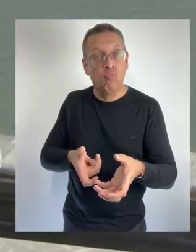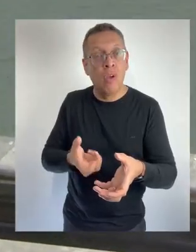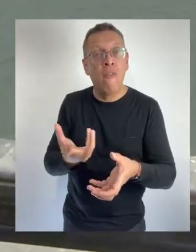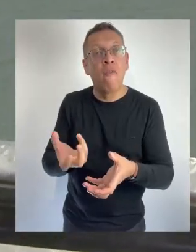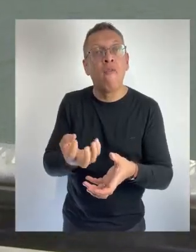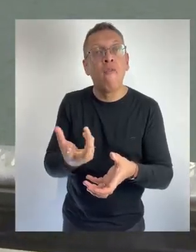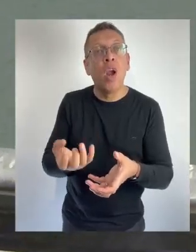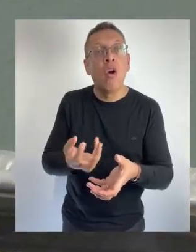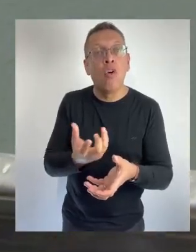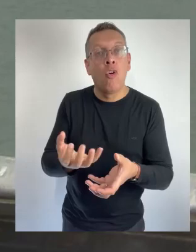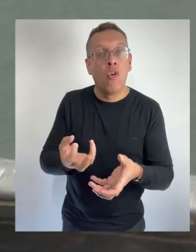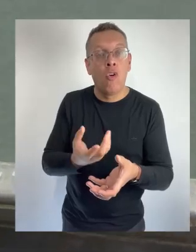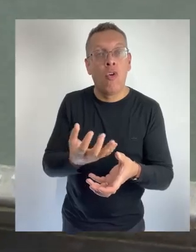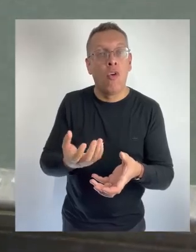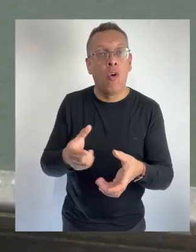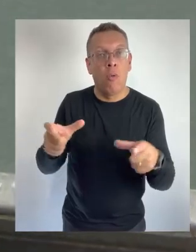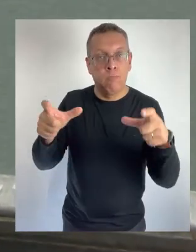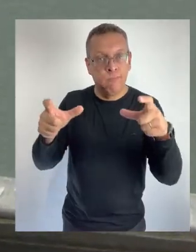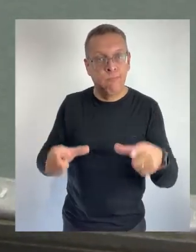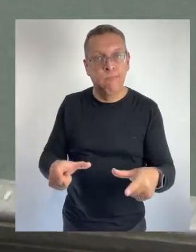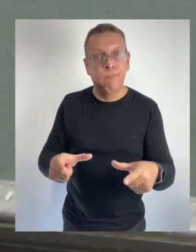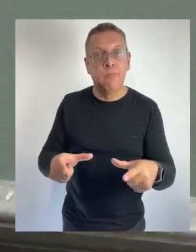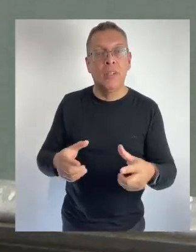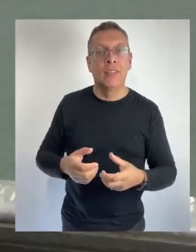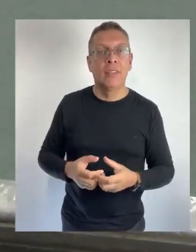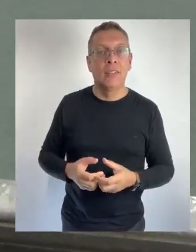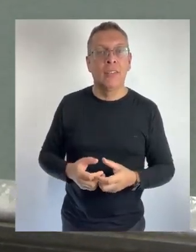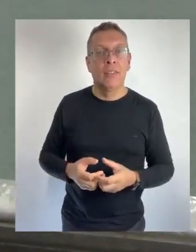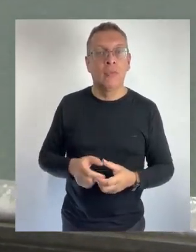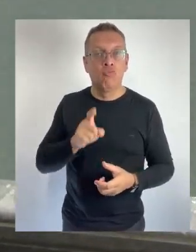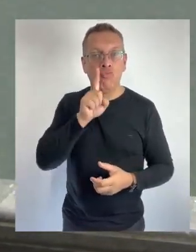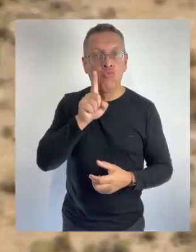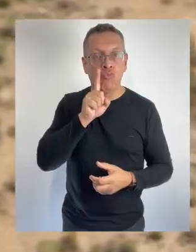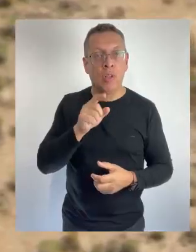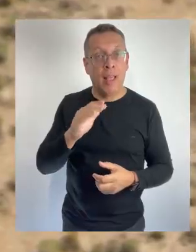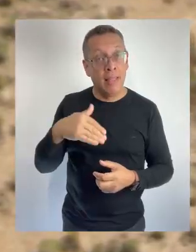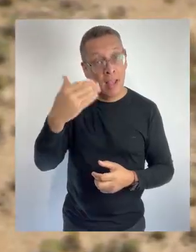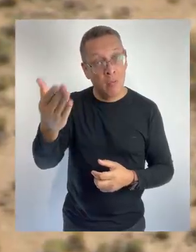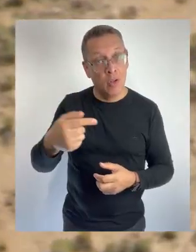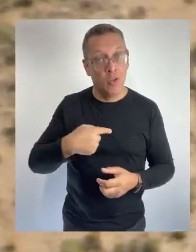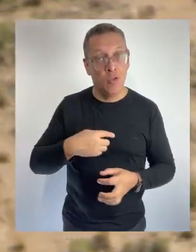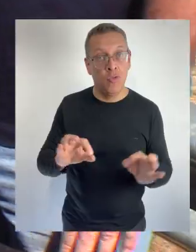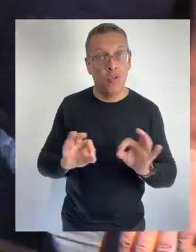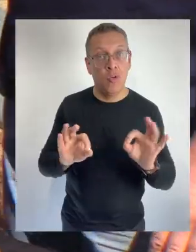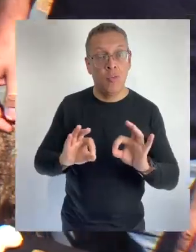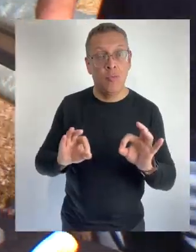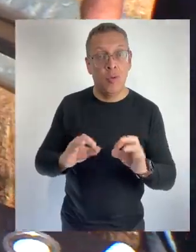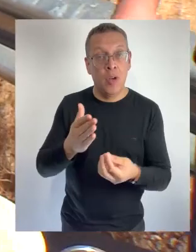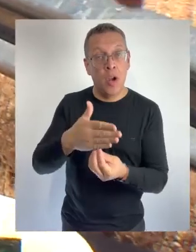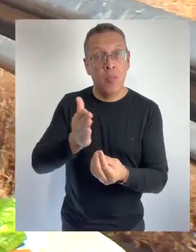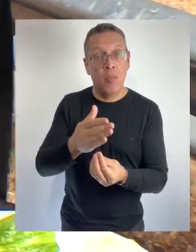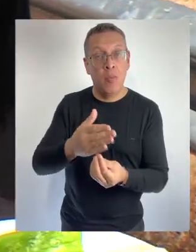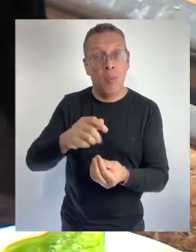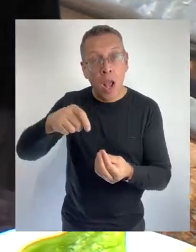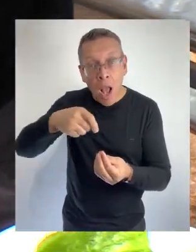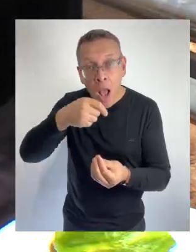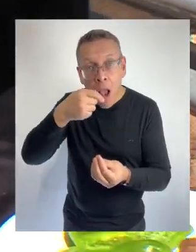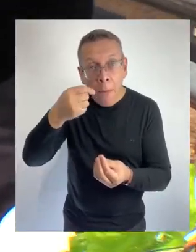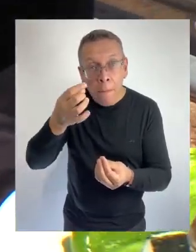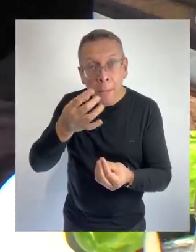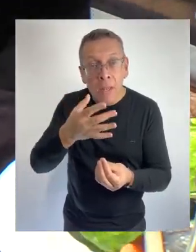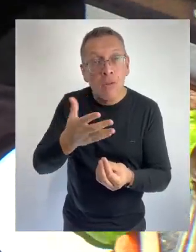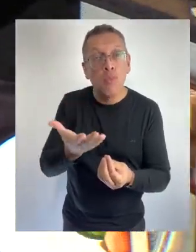Y Oliver acá nos está preparando el patito, así que después yo les cuento también cuando terminemos cómo quedó. Un poquito de